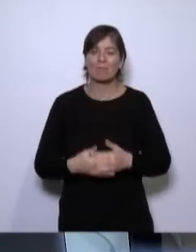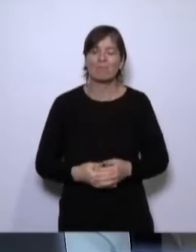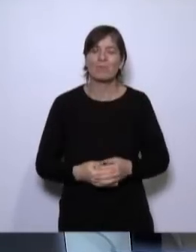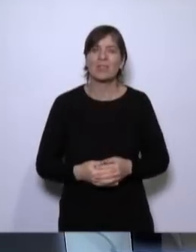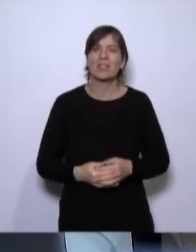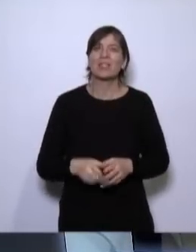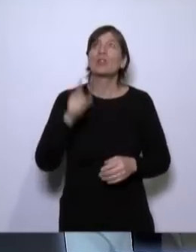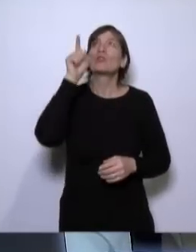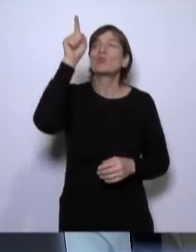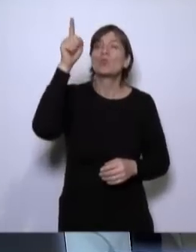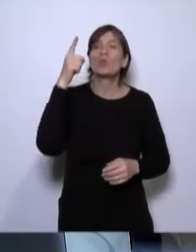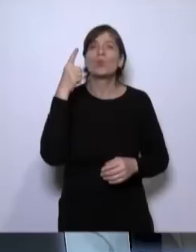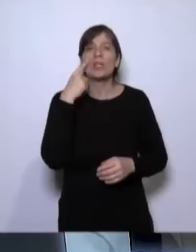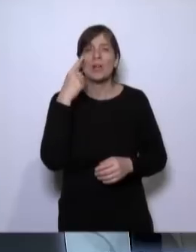unidad.